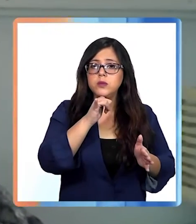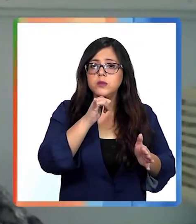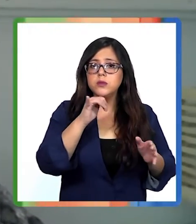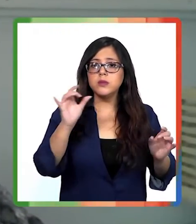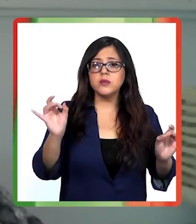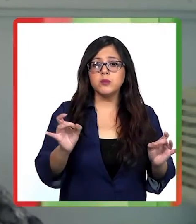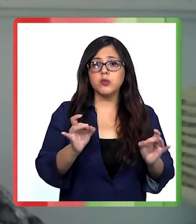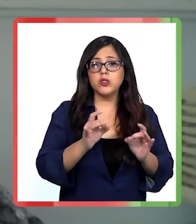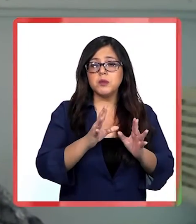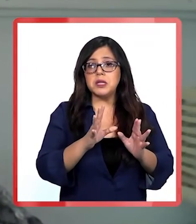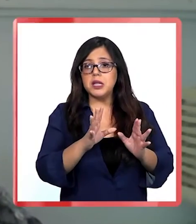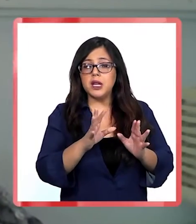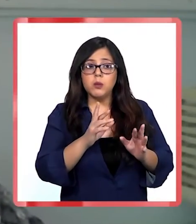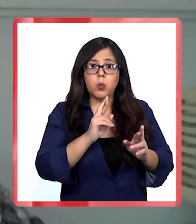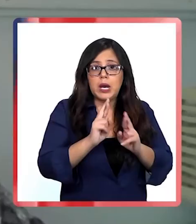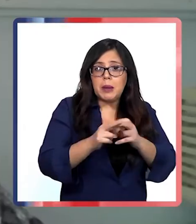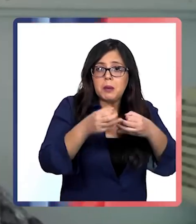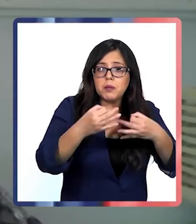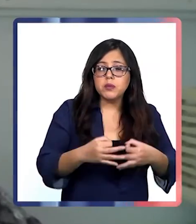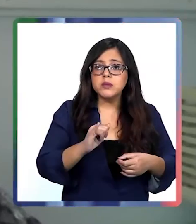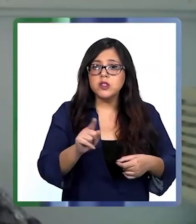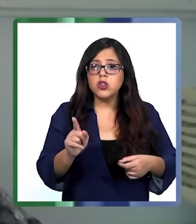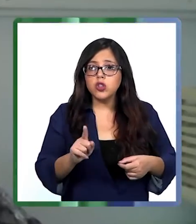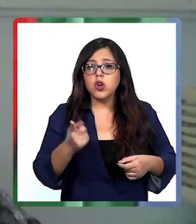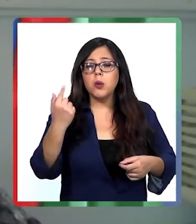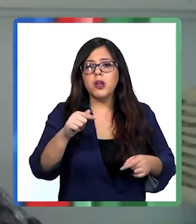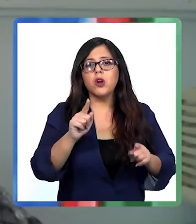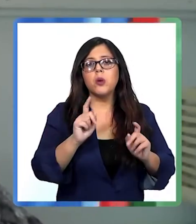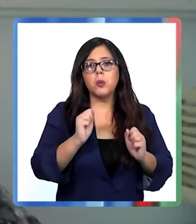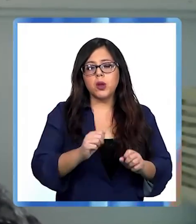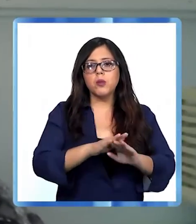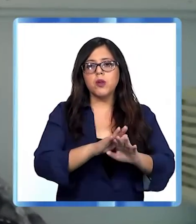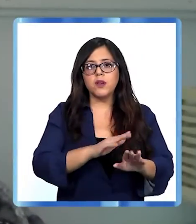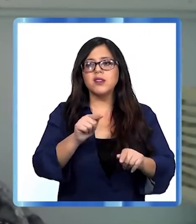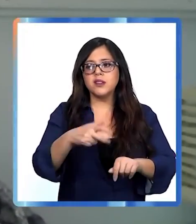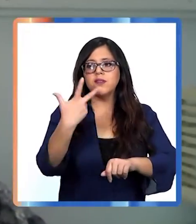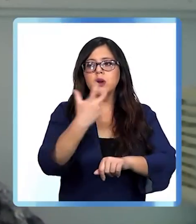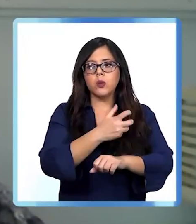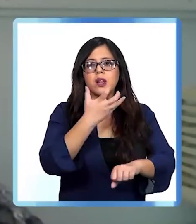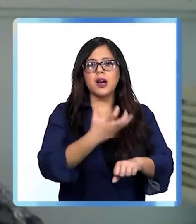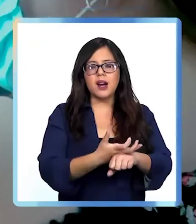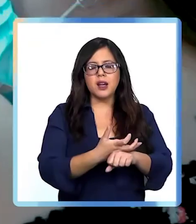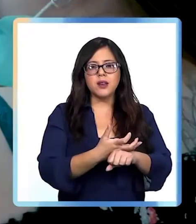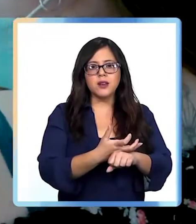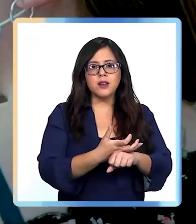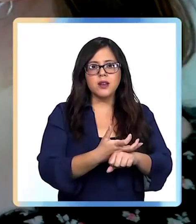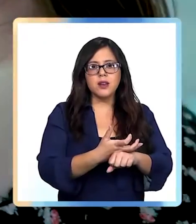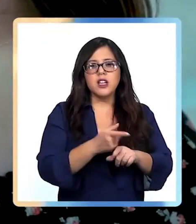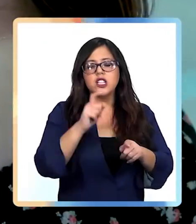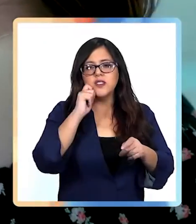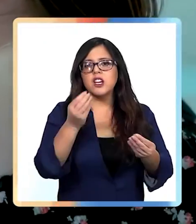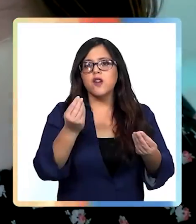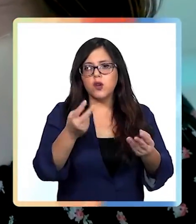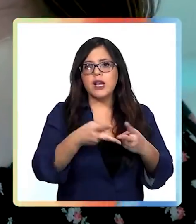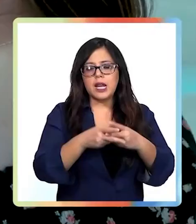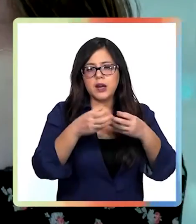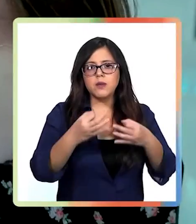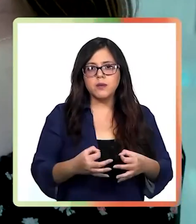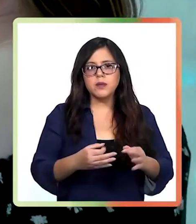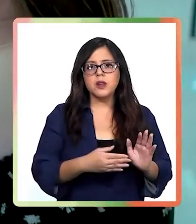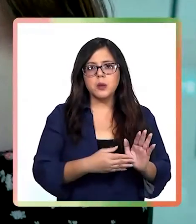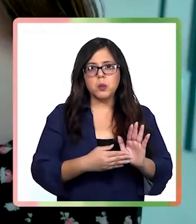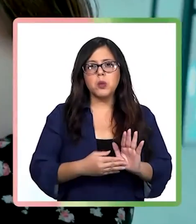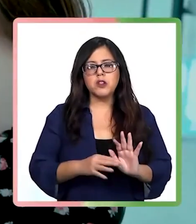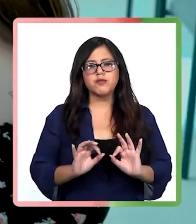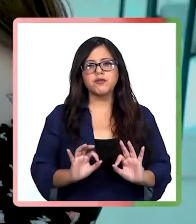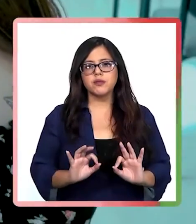a responder así o no. Entonces, ¿para qué arriesgarse si lo podemos evitar? Y tenemos la vacuna, y la vacuna es una muy buena herramienta, ya ha demostrado ser una